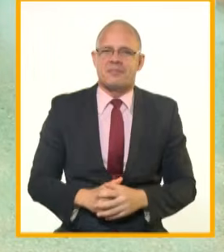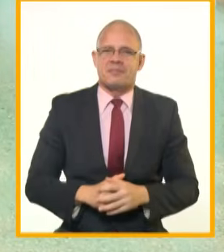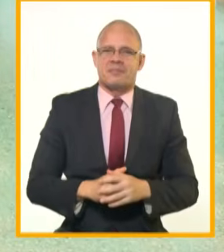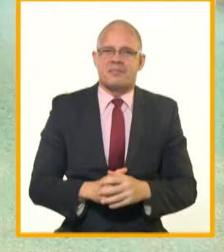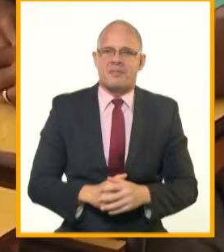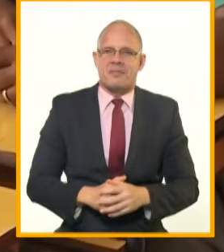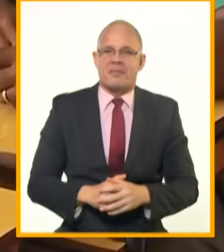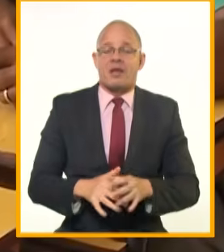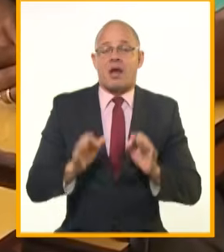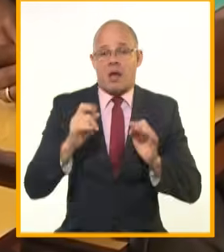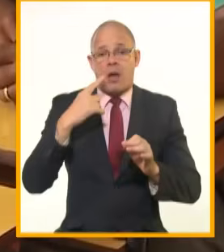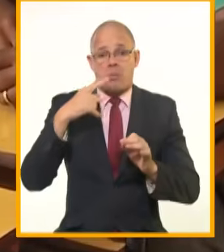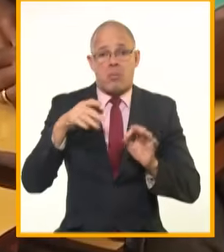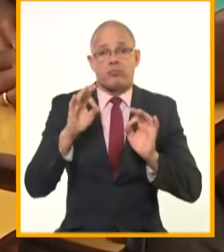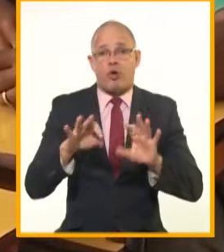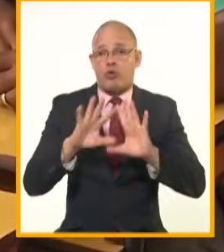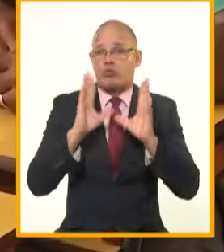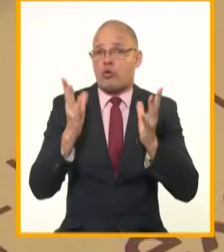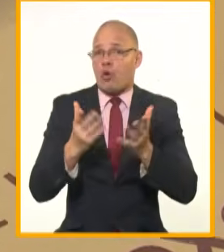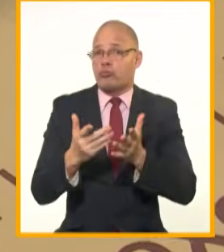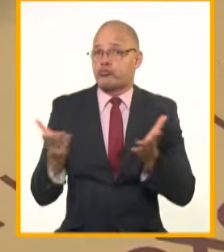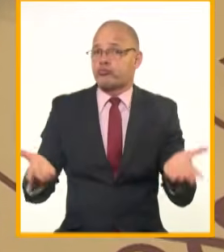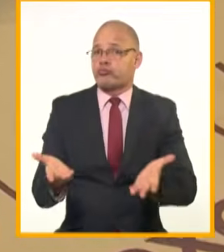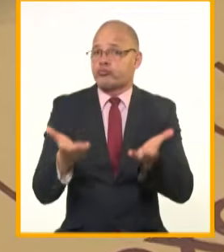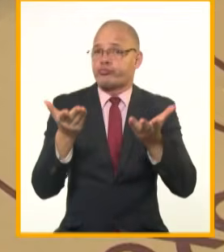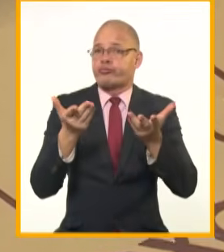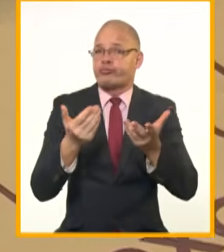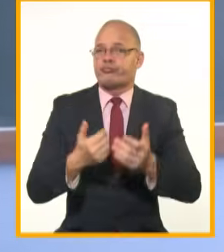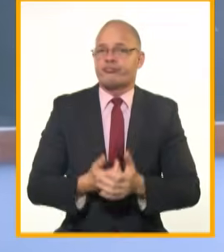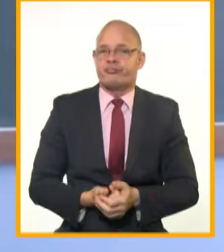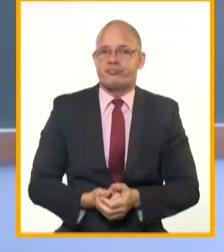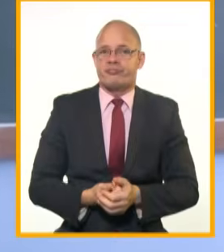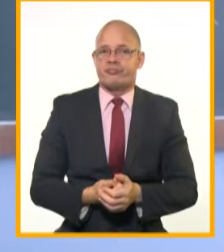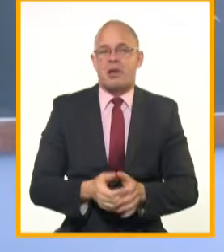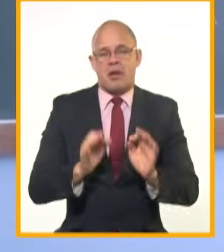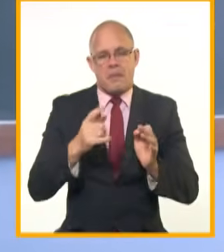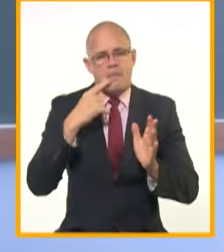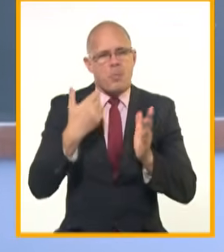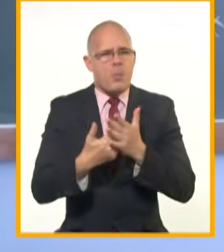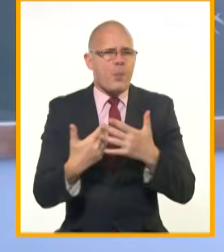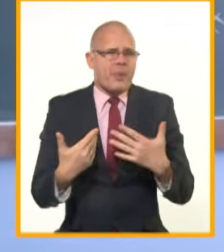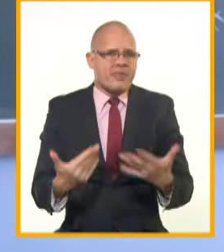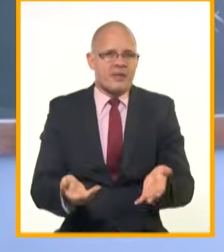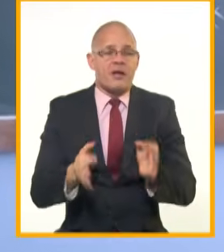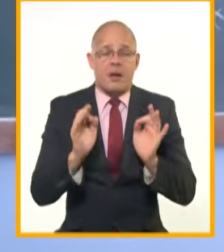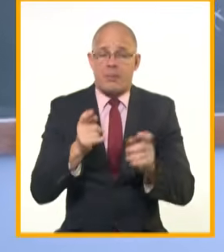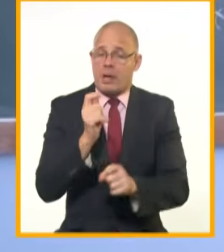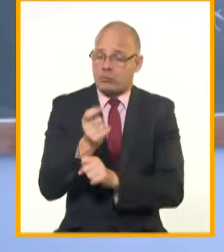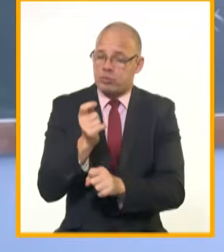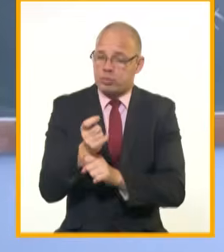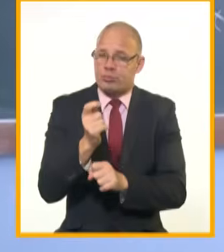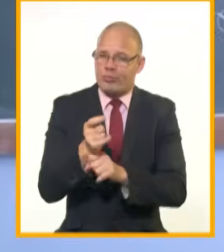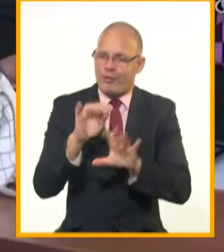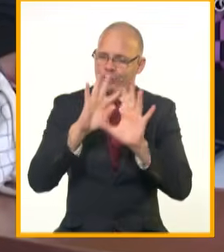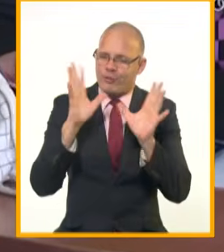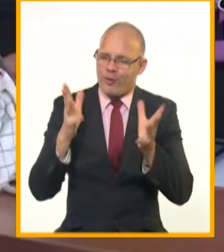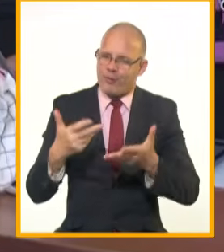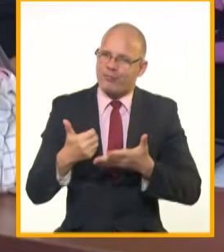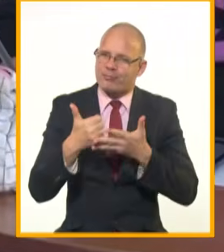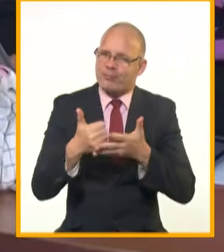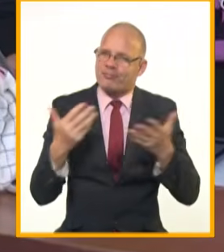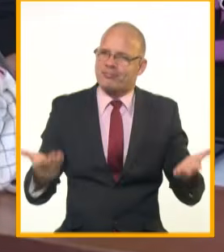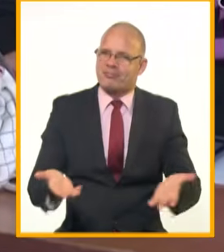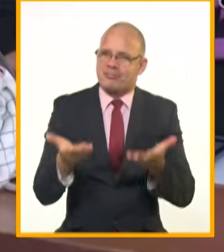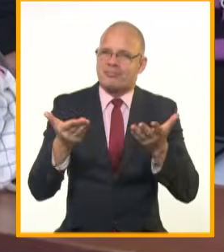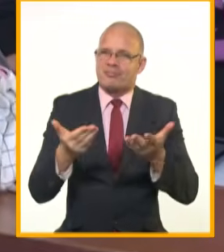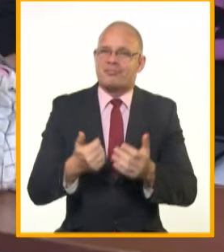institución que ha marcado su identidad y desarrollo. Un centro que demuestra cómo en educar está todo el arte de salvar. Esta casa